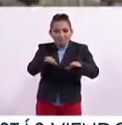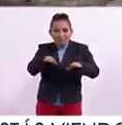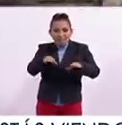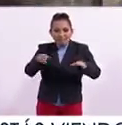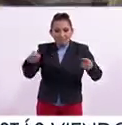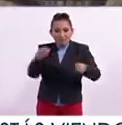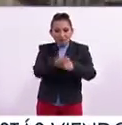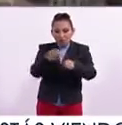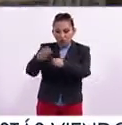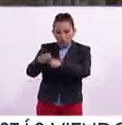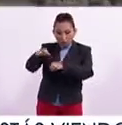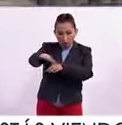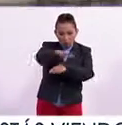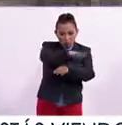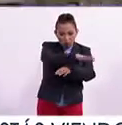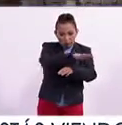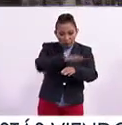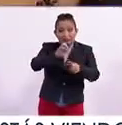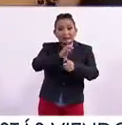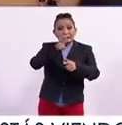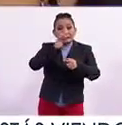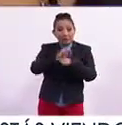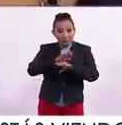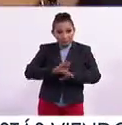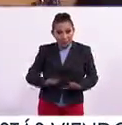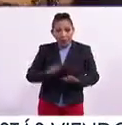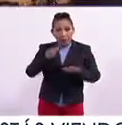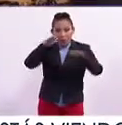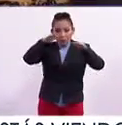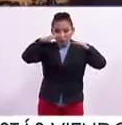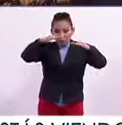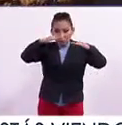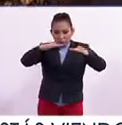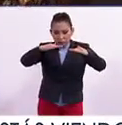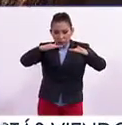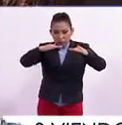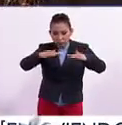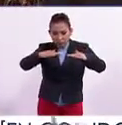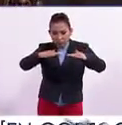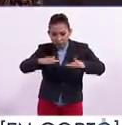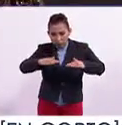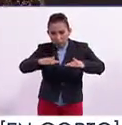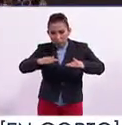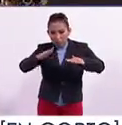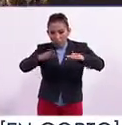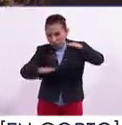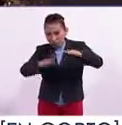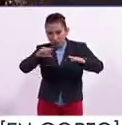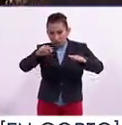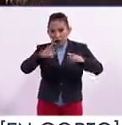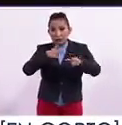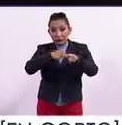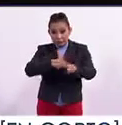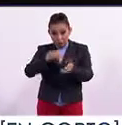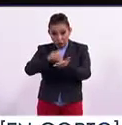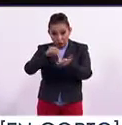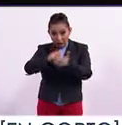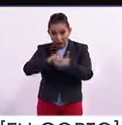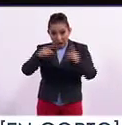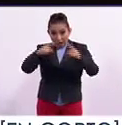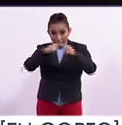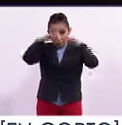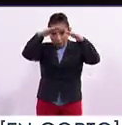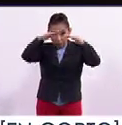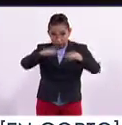partes, y desde entonces se ha hundido en una forma bastante uniforme. ¿Se sigue hundiendo? Se sigue hundiendo, pero se